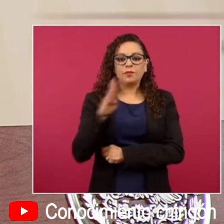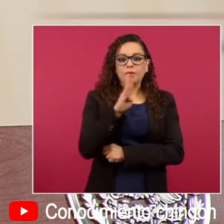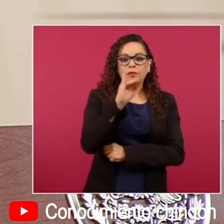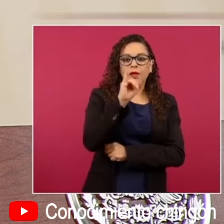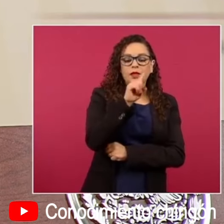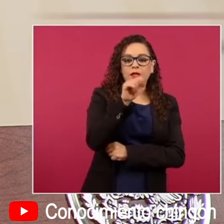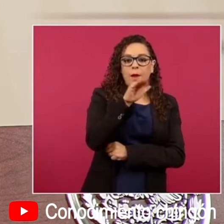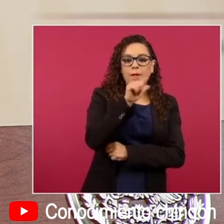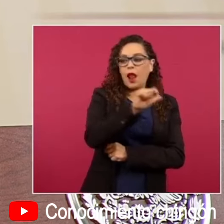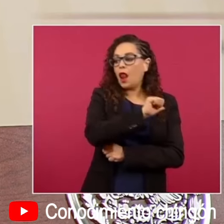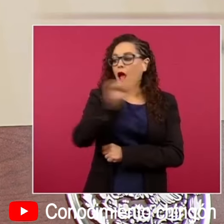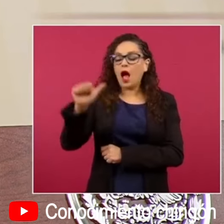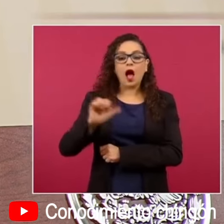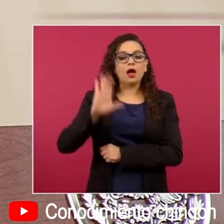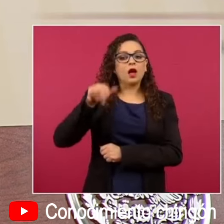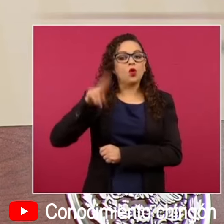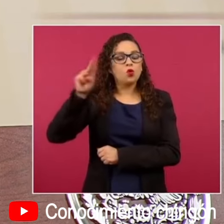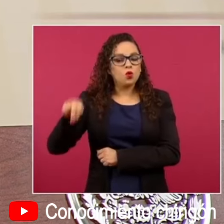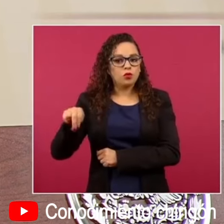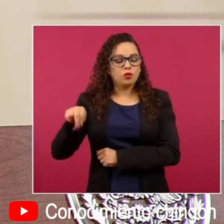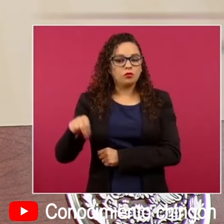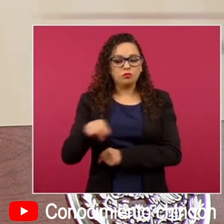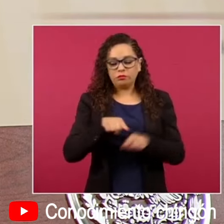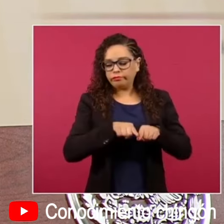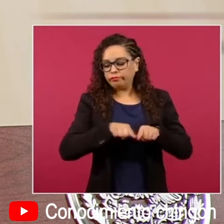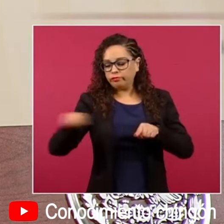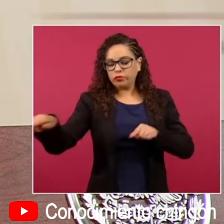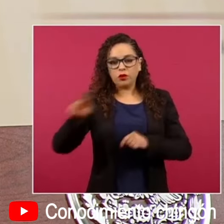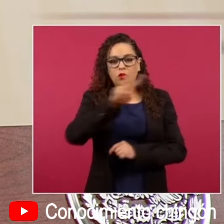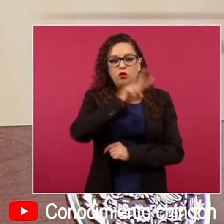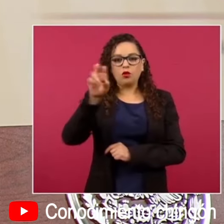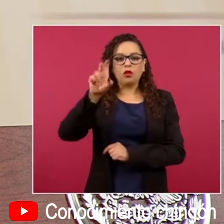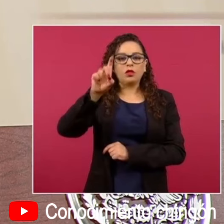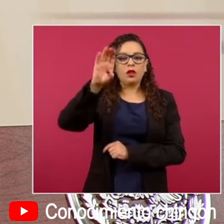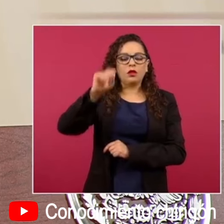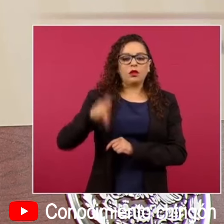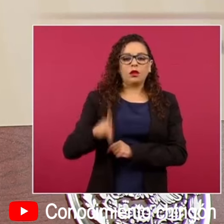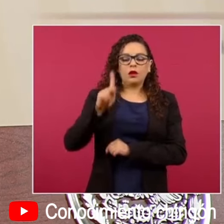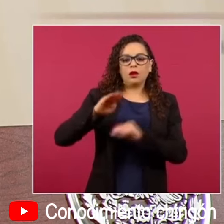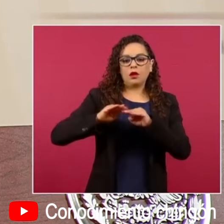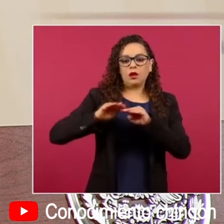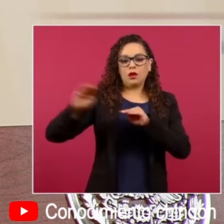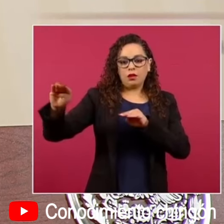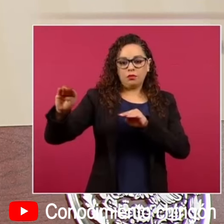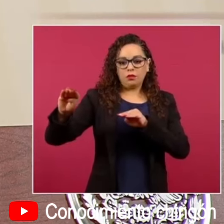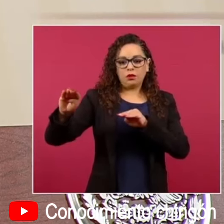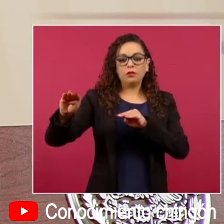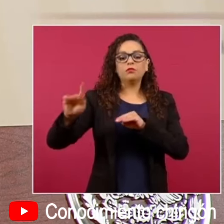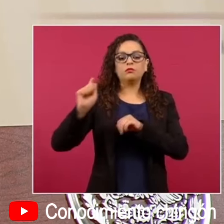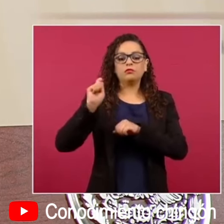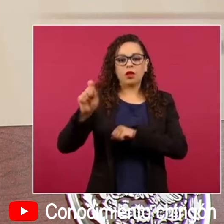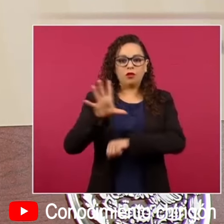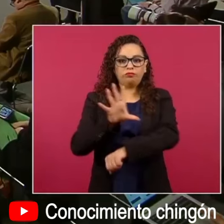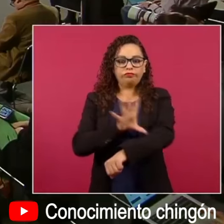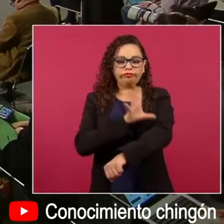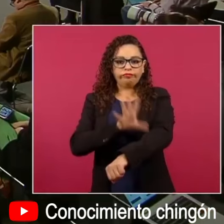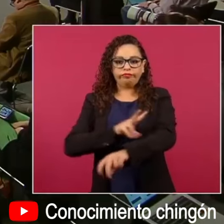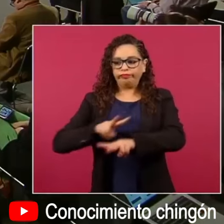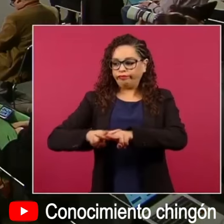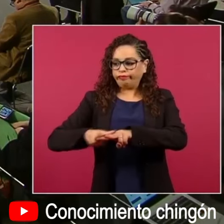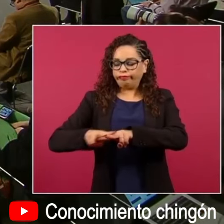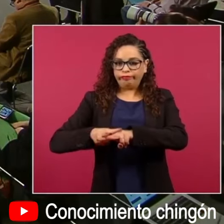Cancún a lo largo de 239 kilómetros de vía doble electrificada. Pasa por